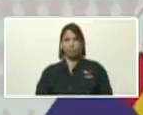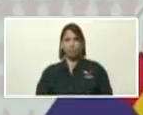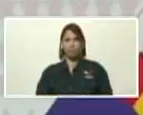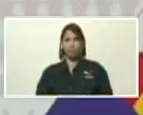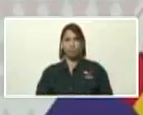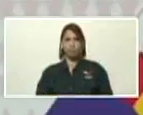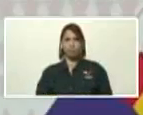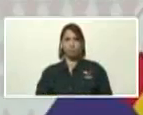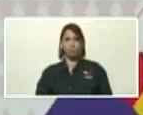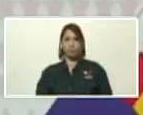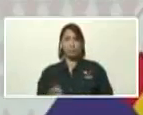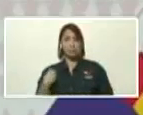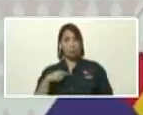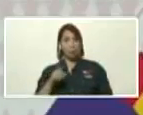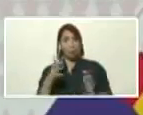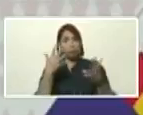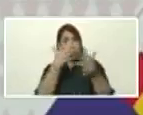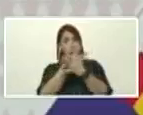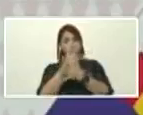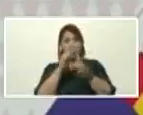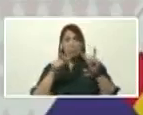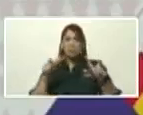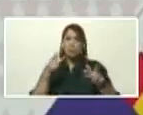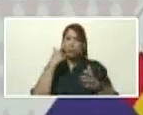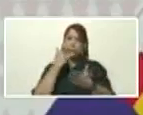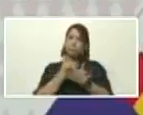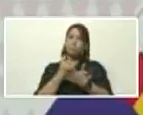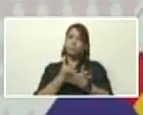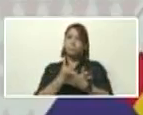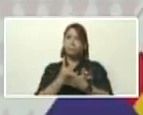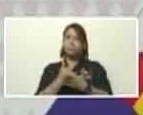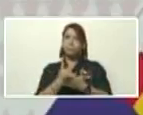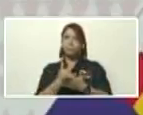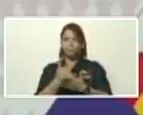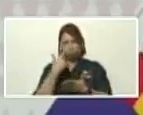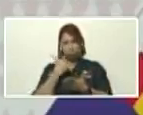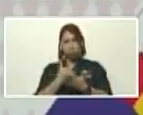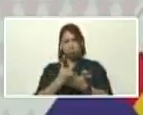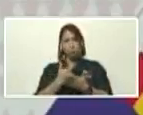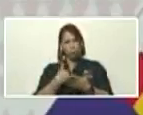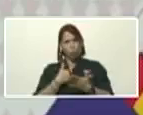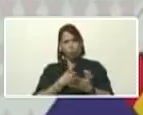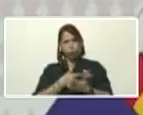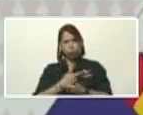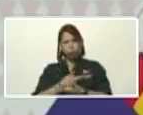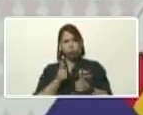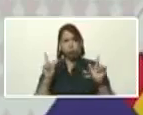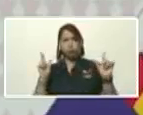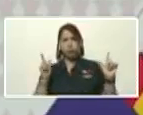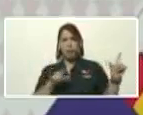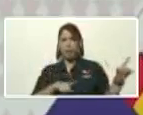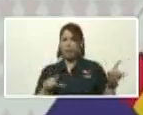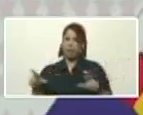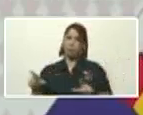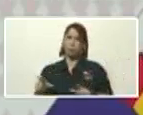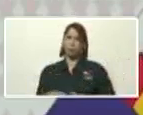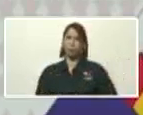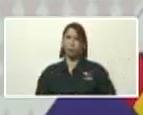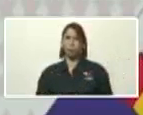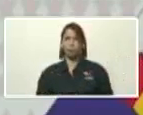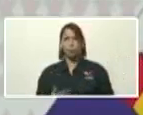Para el que tenga duda, pruébenos. Estoy listo para que me prueben. Una vez